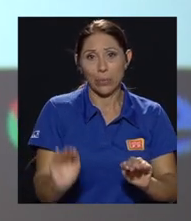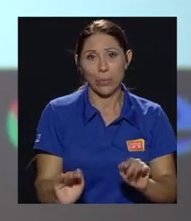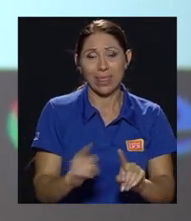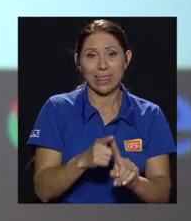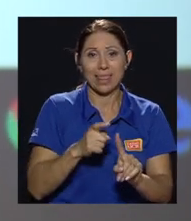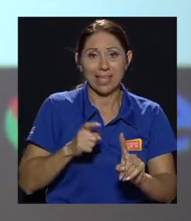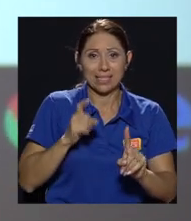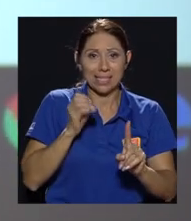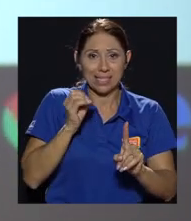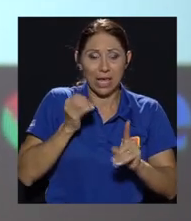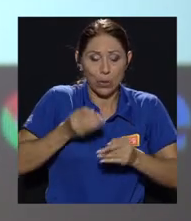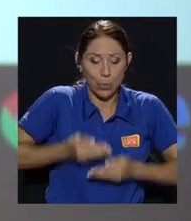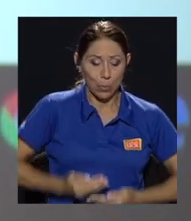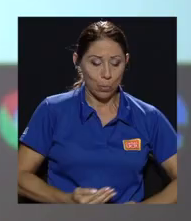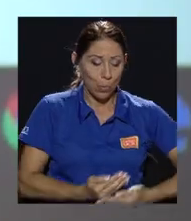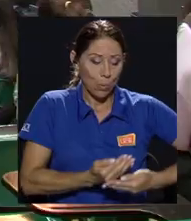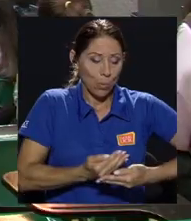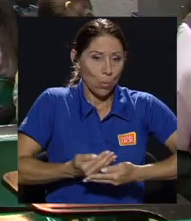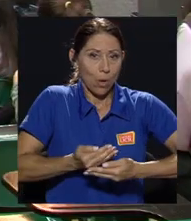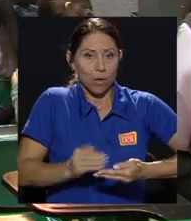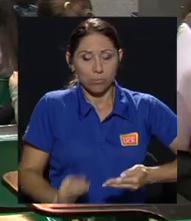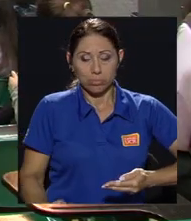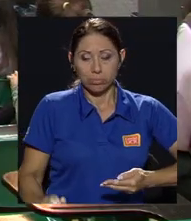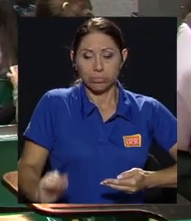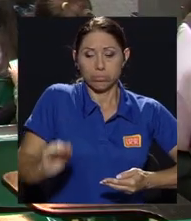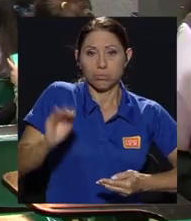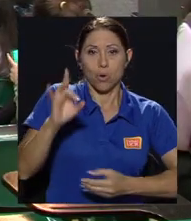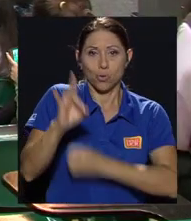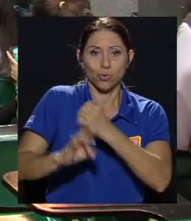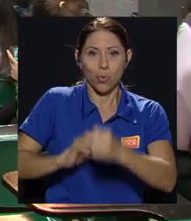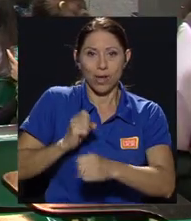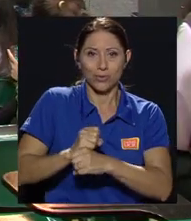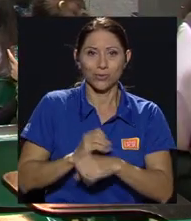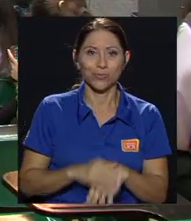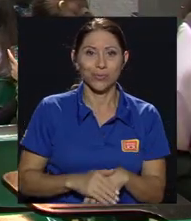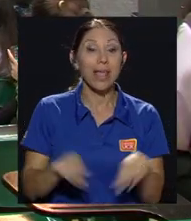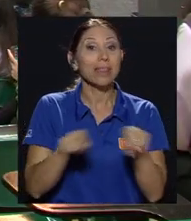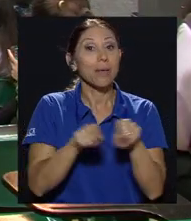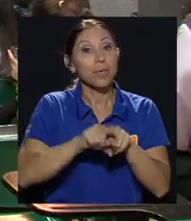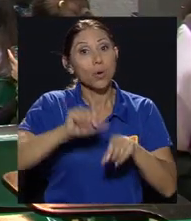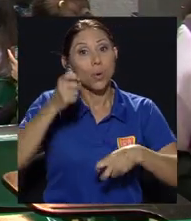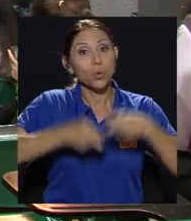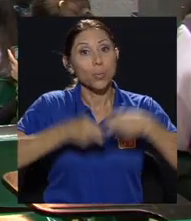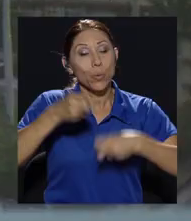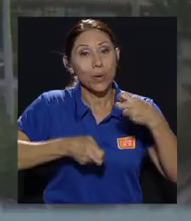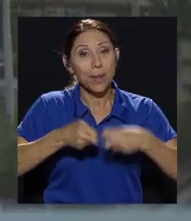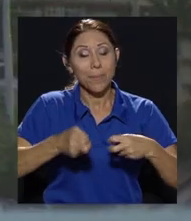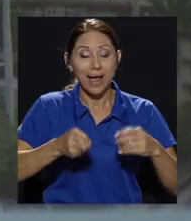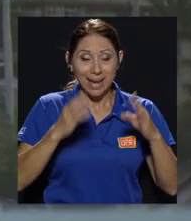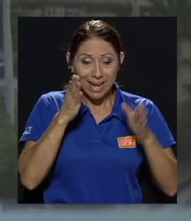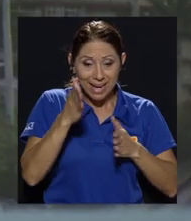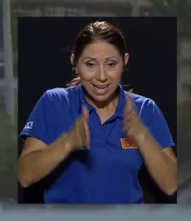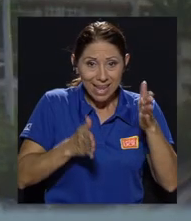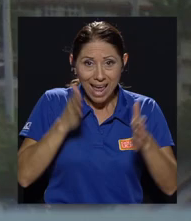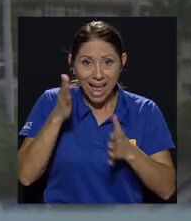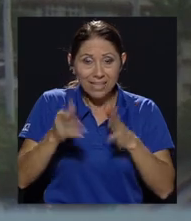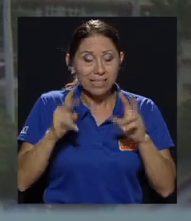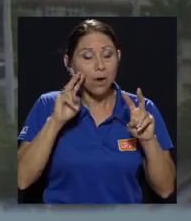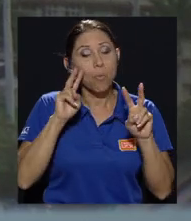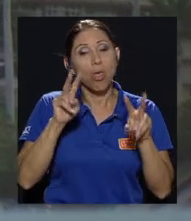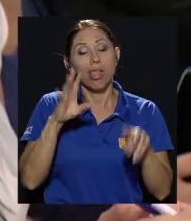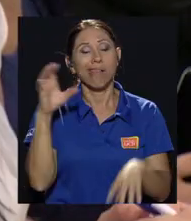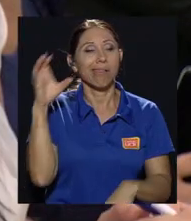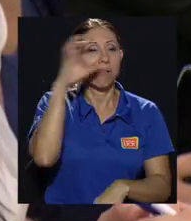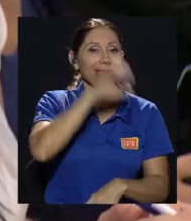los 0 hasta los 8 años de edad. La crianza distraída es otro problema que provoca el ingreso hospitalario de niños